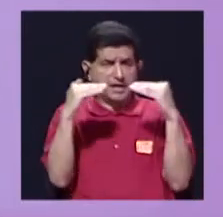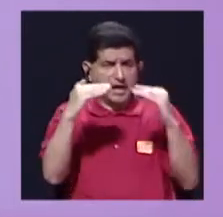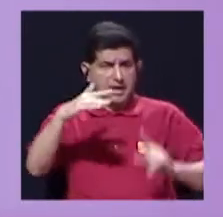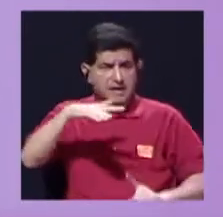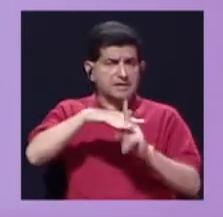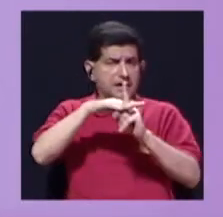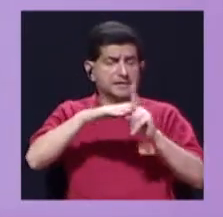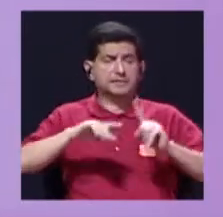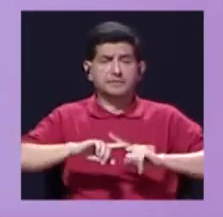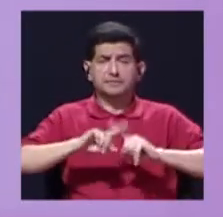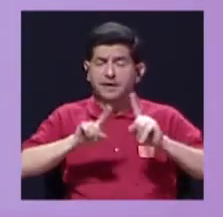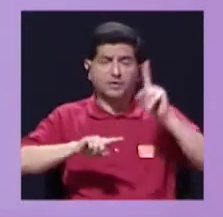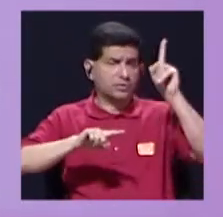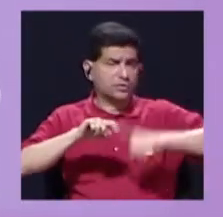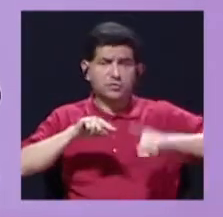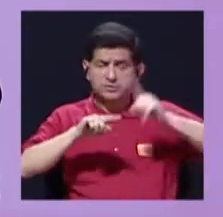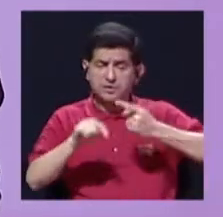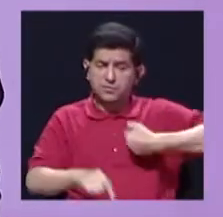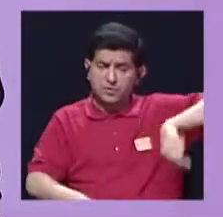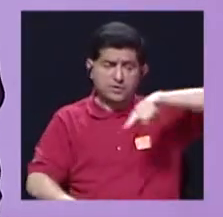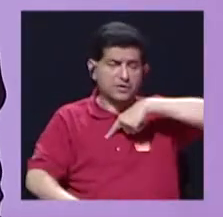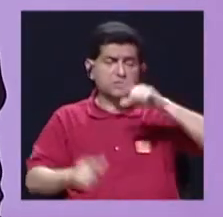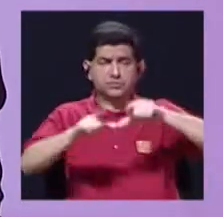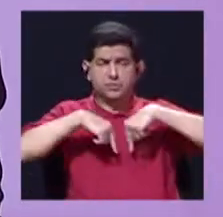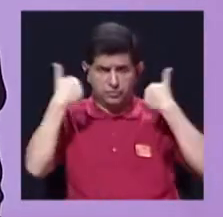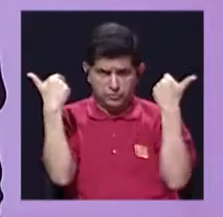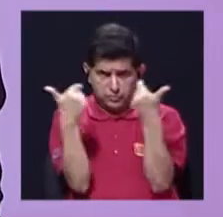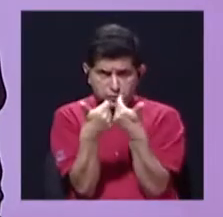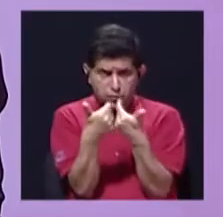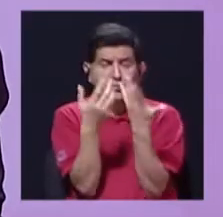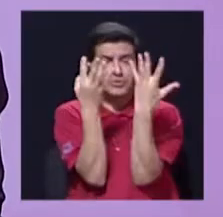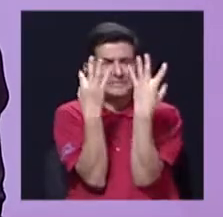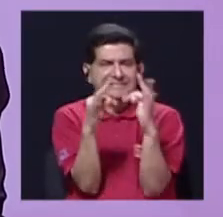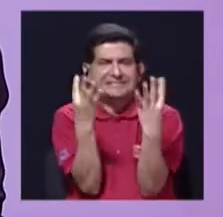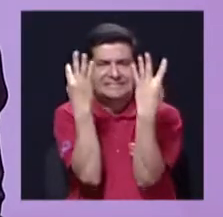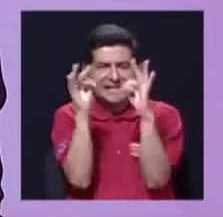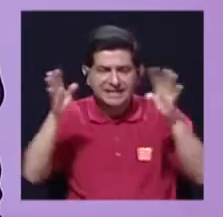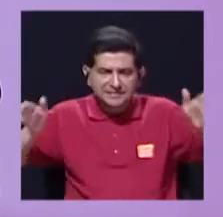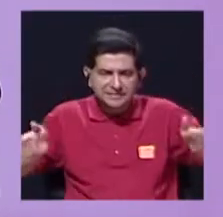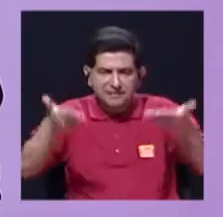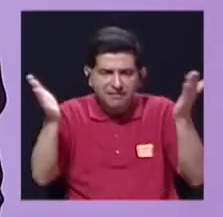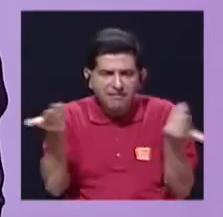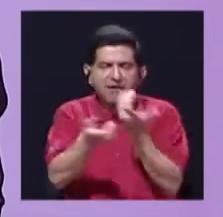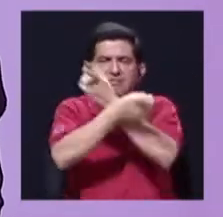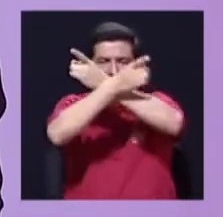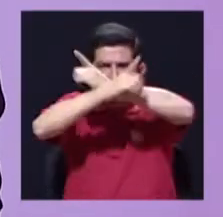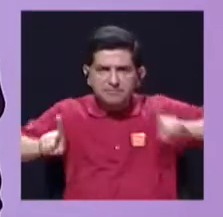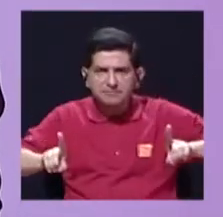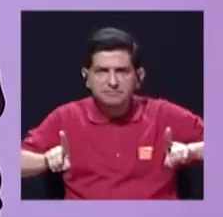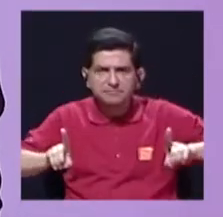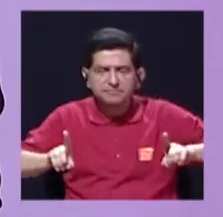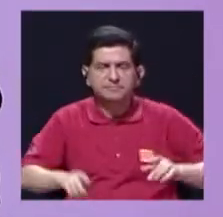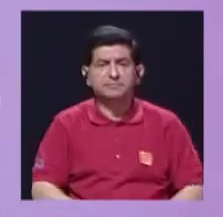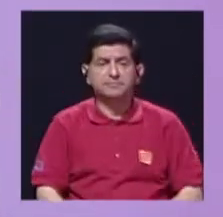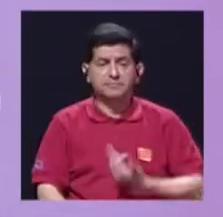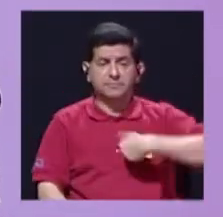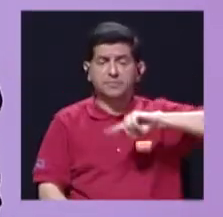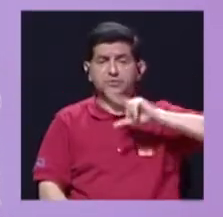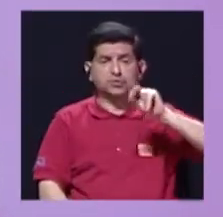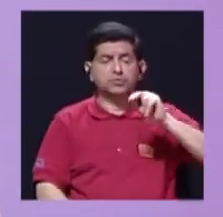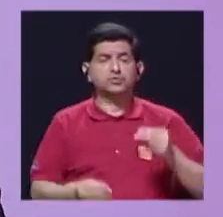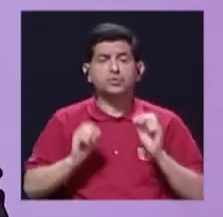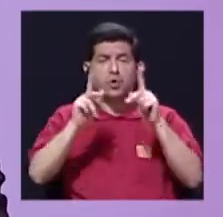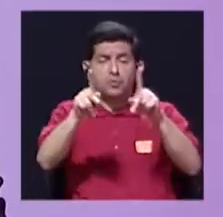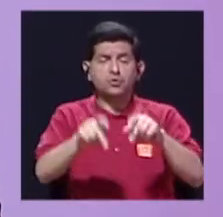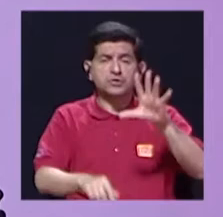No es posible que si somos un movimiento que pretende fomentar la democracia, no le demos oportunidad a